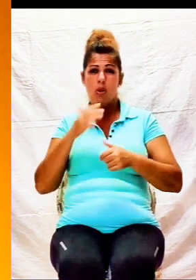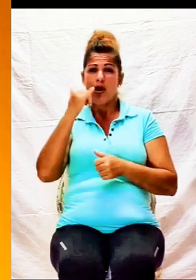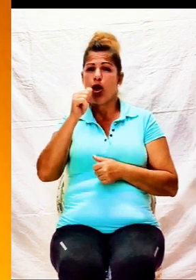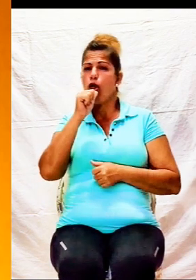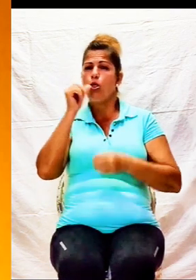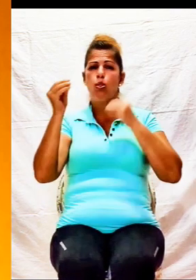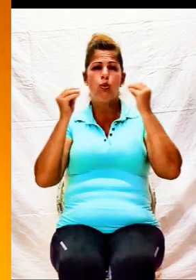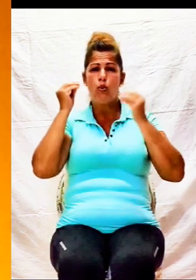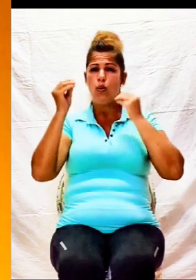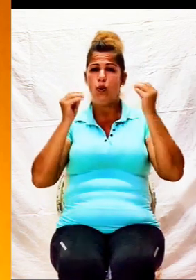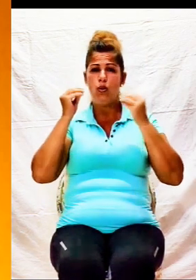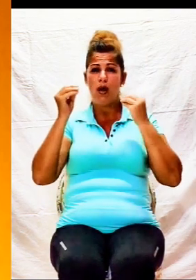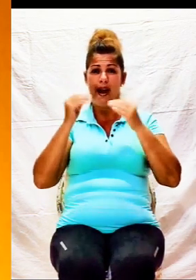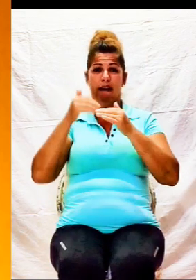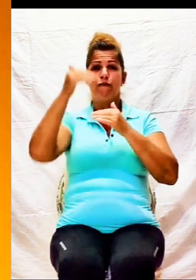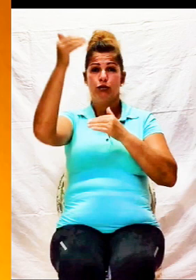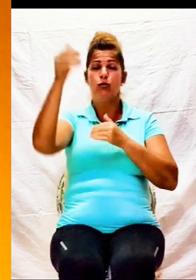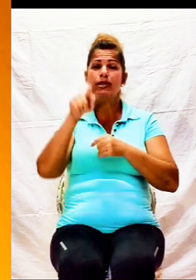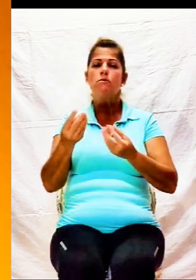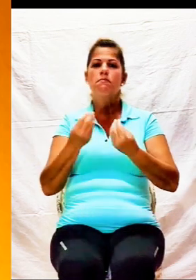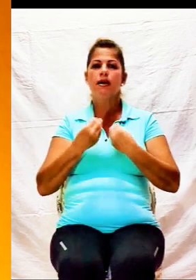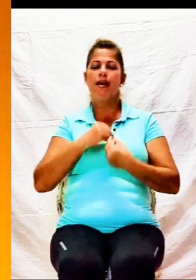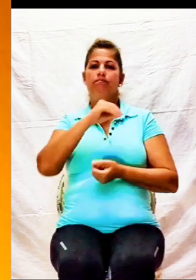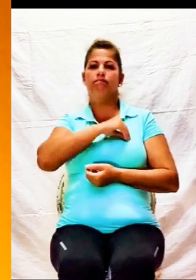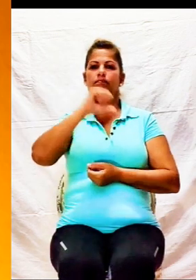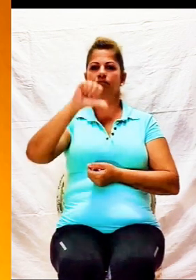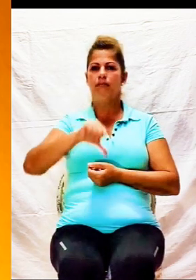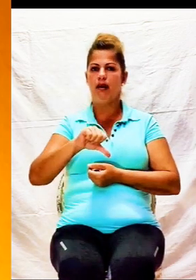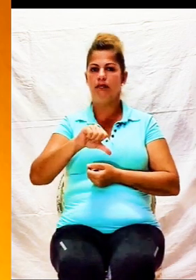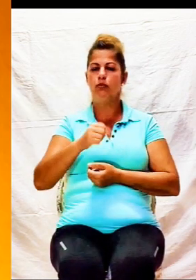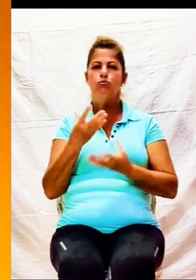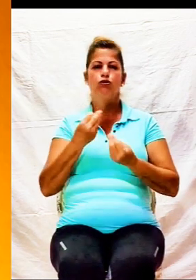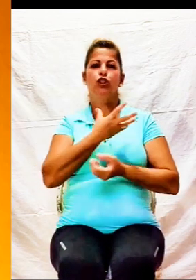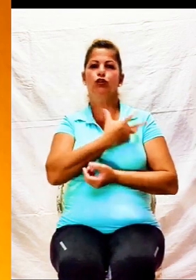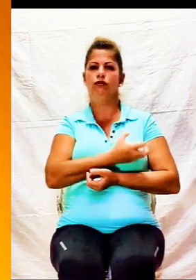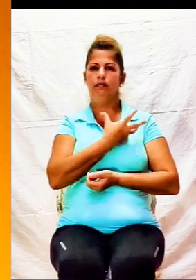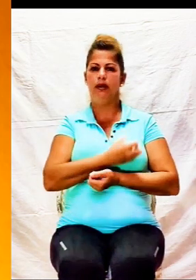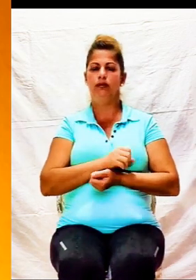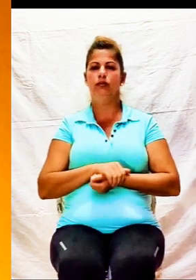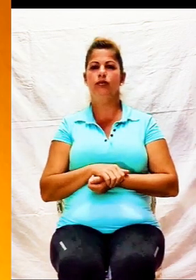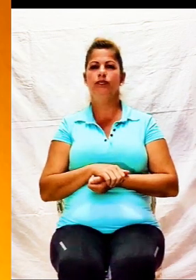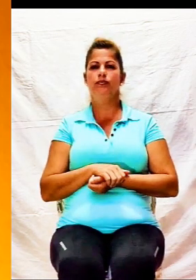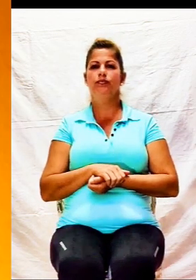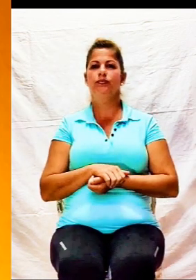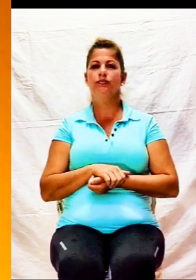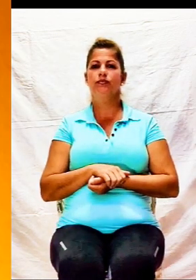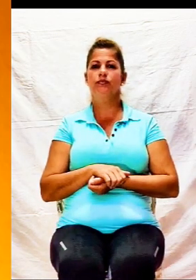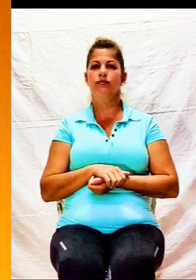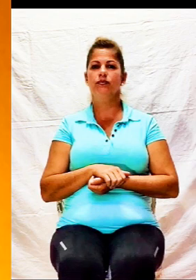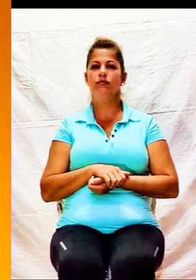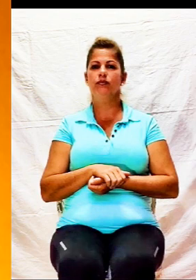Pensar con temor e incertidumbre en el futuro produce ansiedad, estrés y